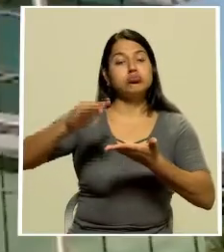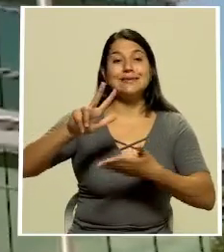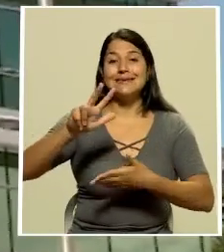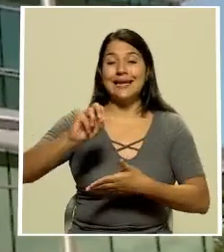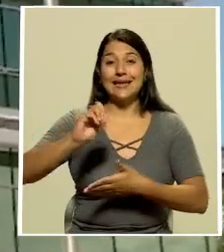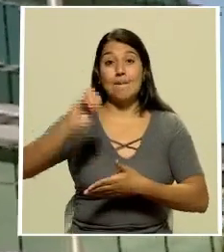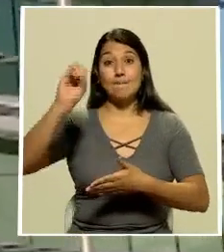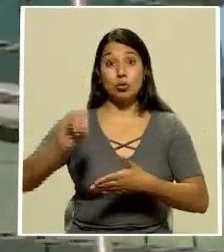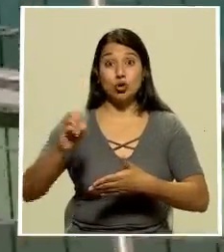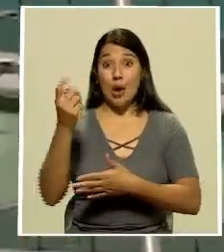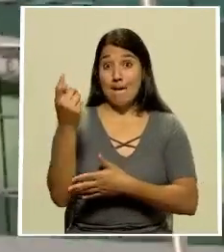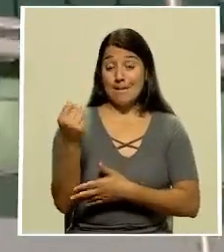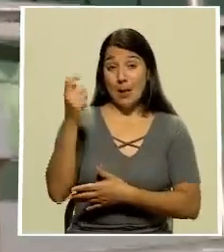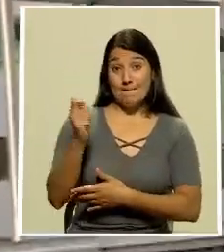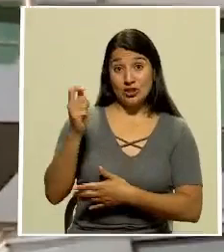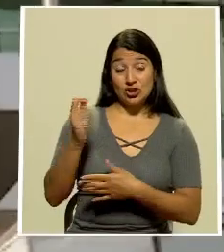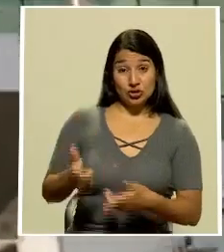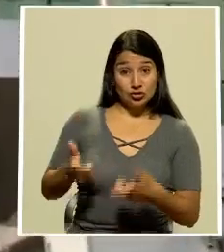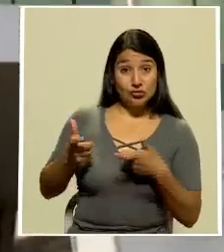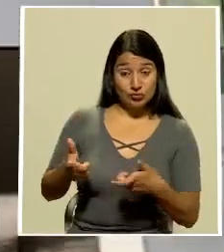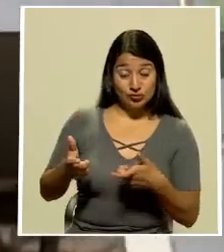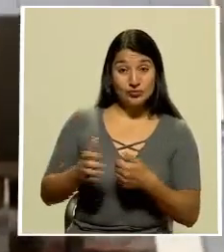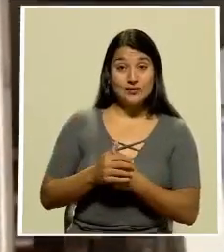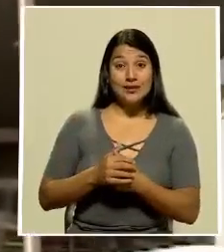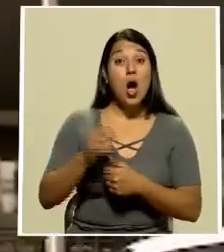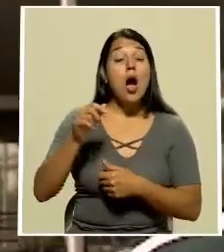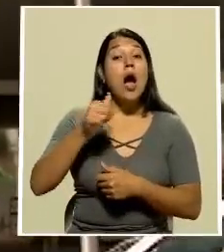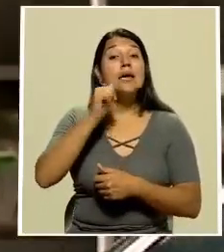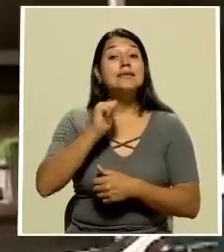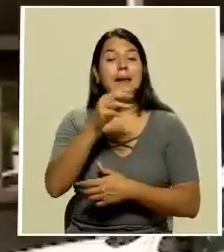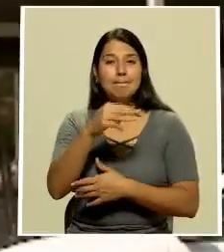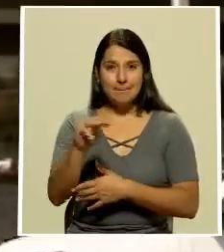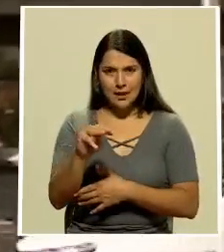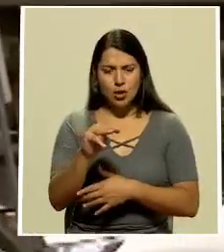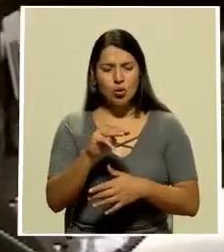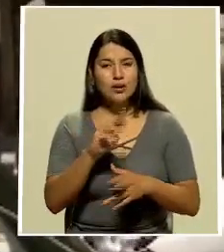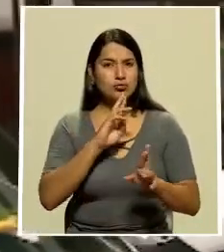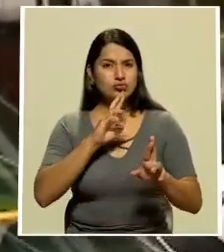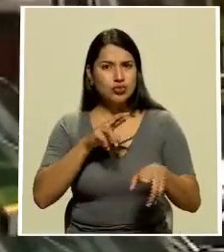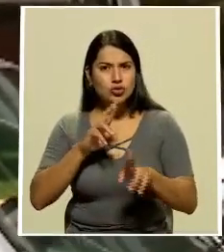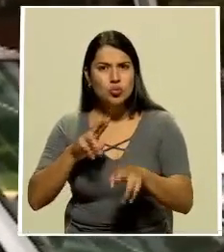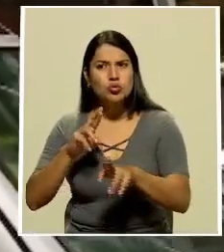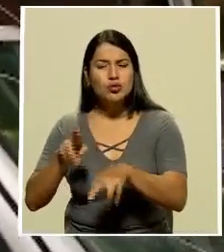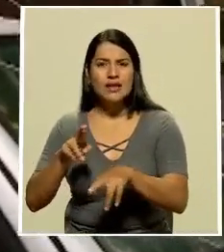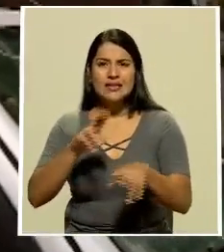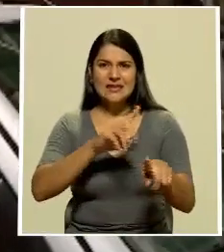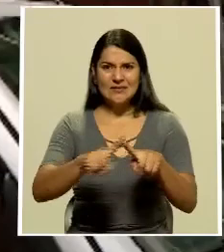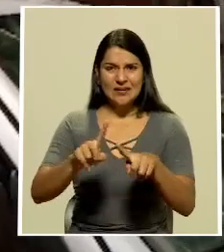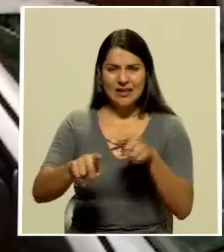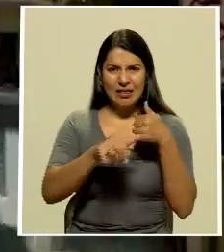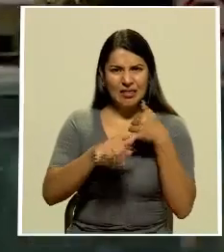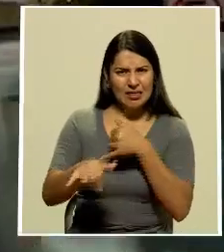30% en las pensiones de lujo, al resolver este miércoles varias acciones de inconstitucionalidad que